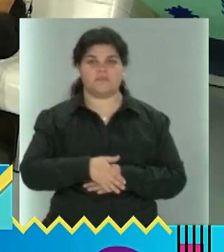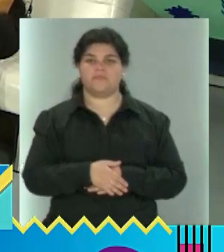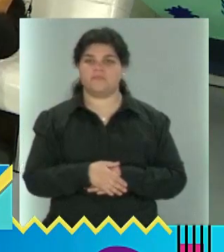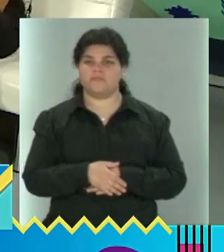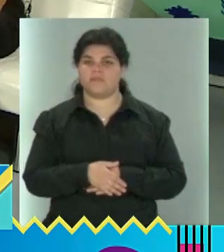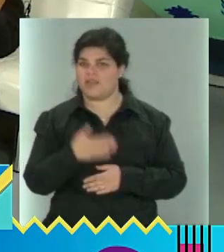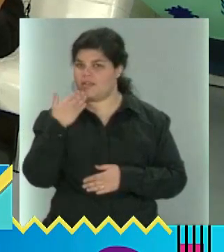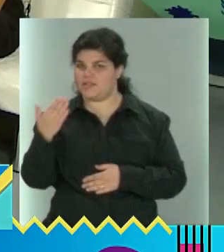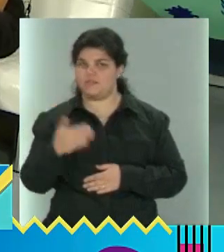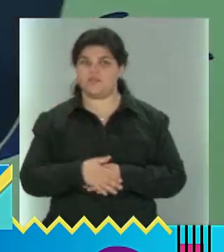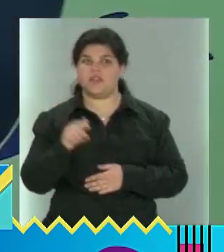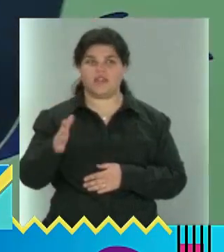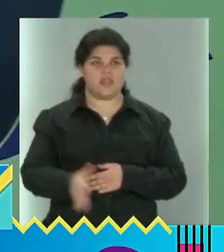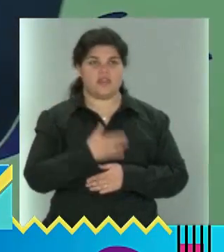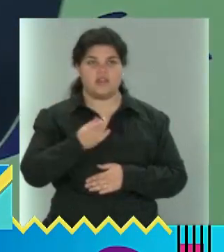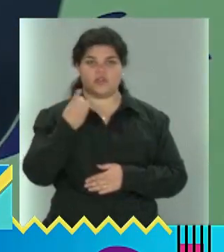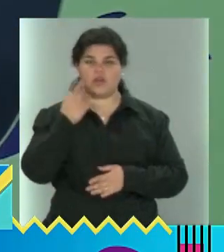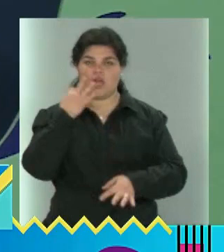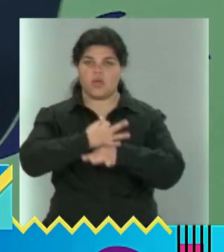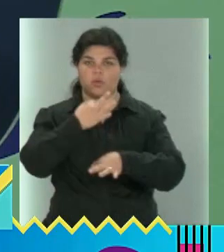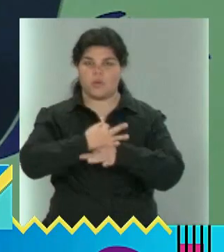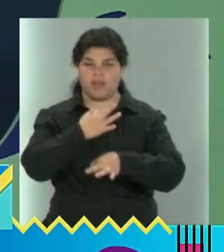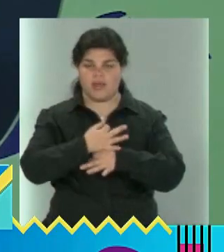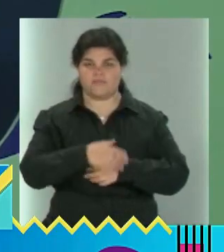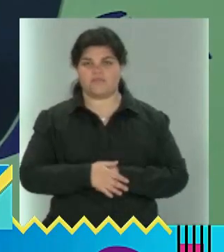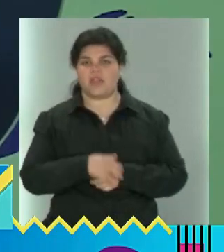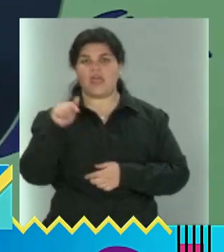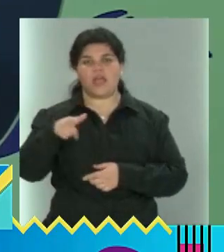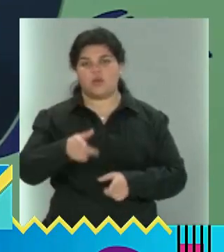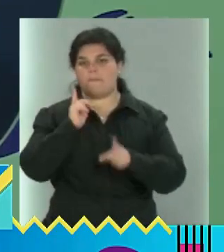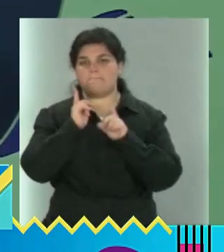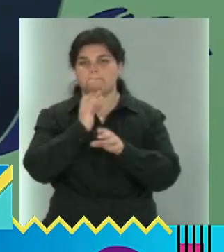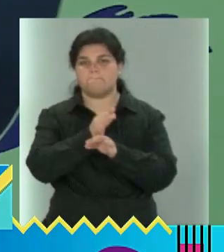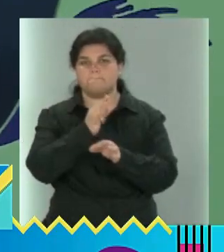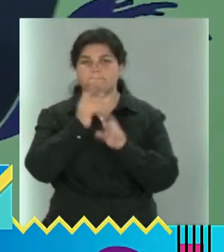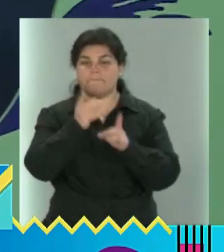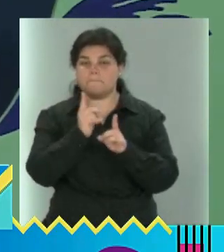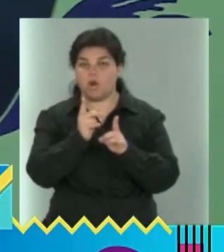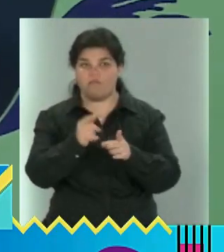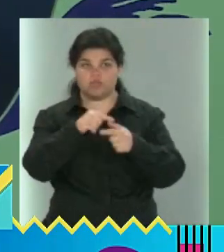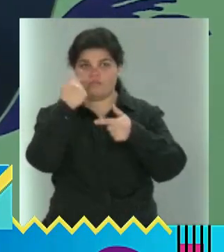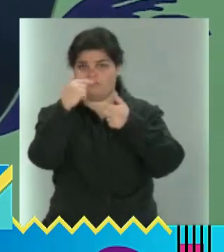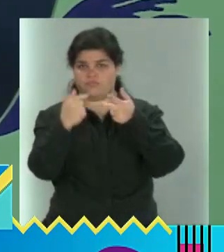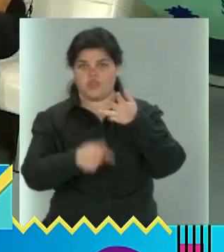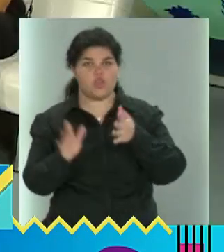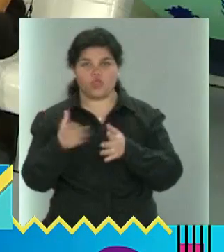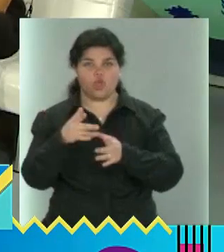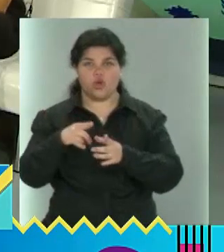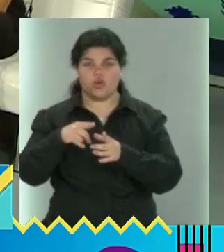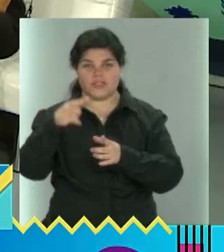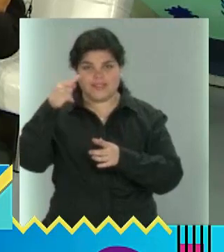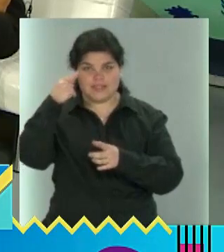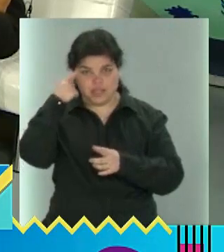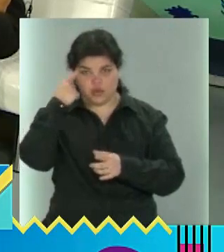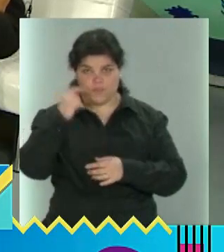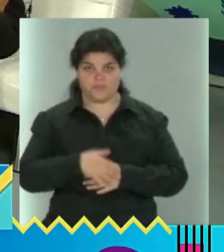Gracias. Él es director de la Escuela Shen, profesor de Tai Chi, Sanda, Kung Fu, que son todas artes marciales chinas. Exactamente. Así es.